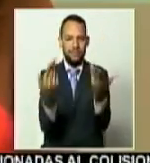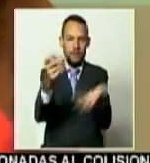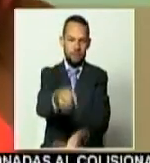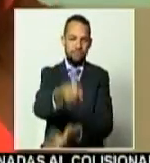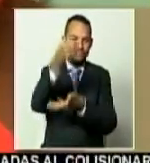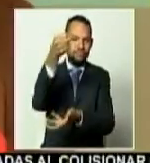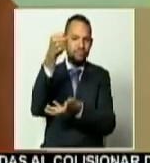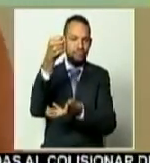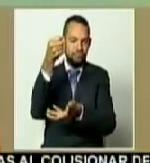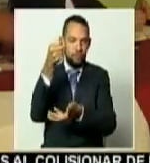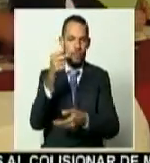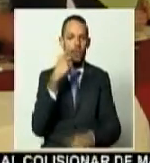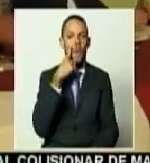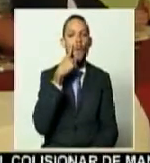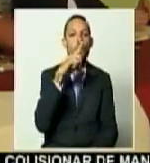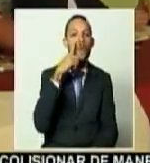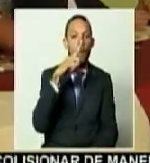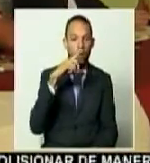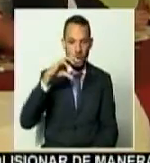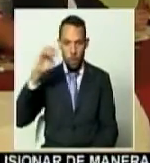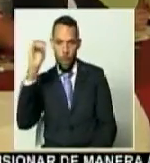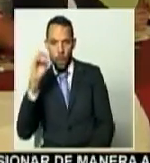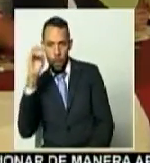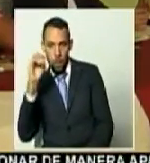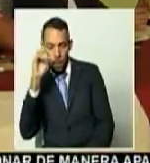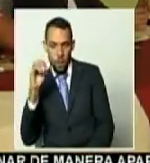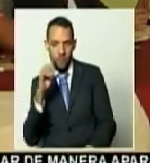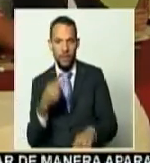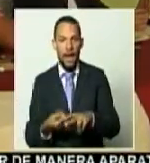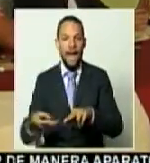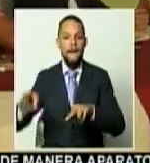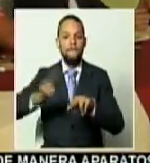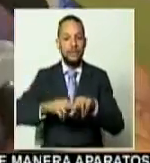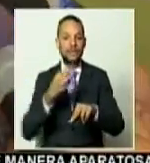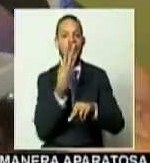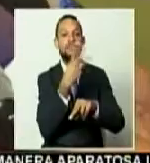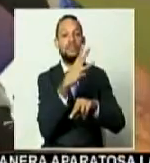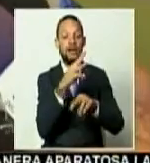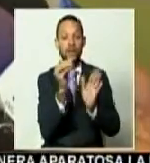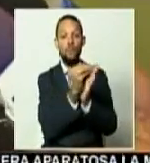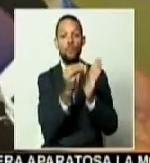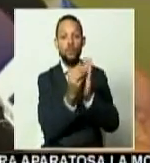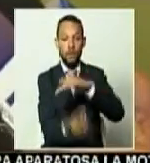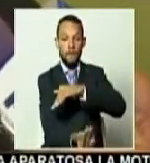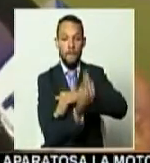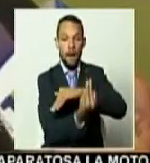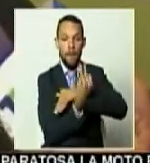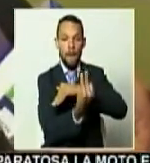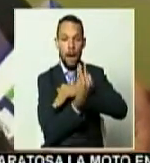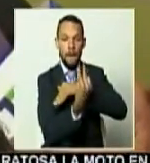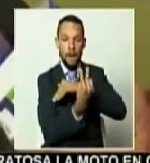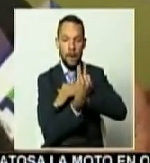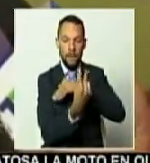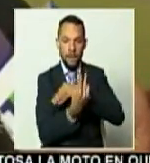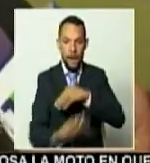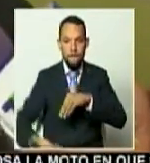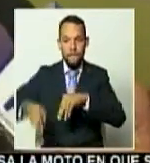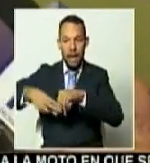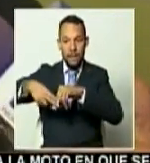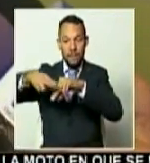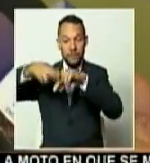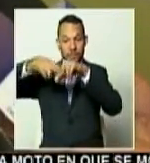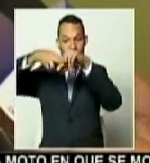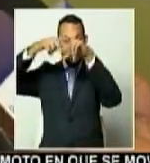resultados. Entre julio y octubre ha subido 13 puntos el rating. El crecimiento del presupuesto y de los